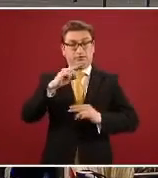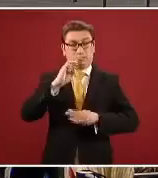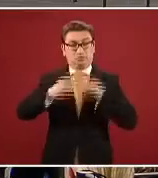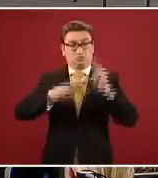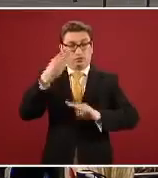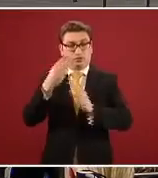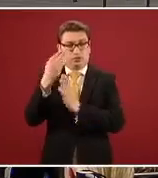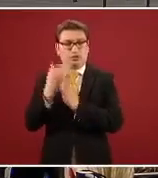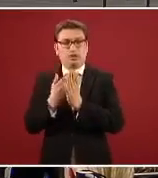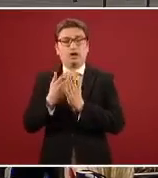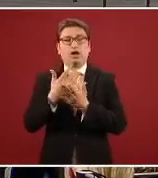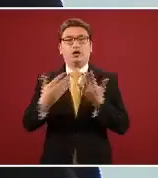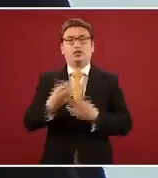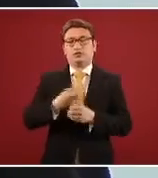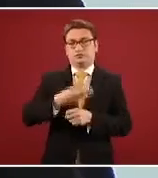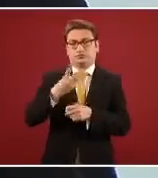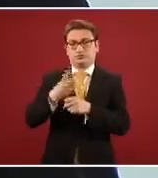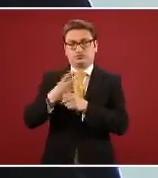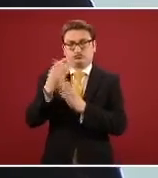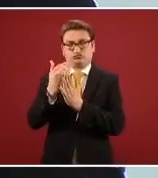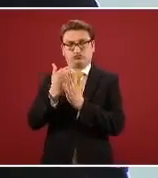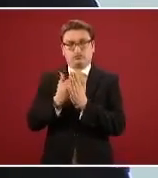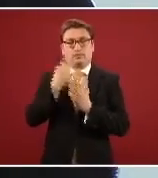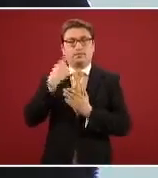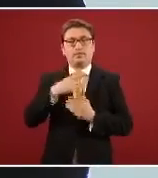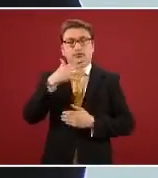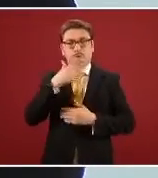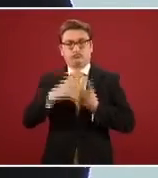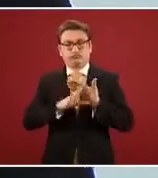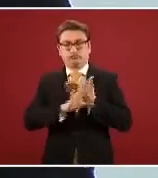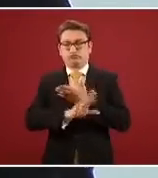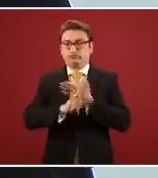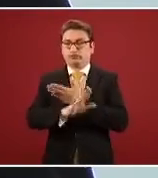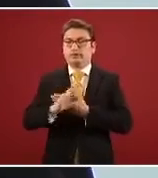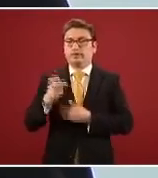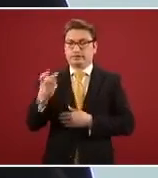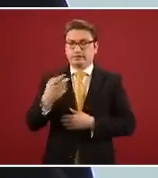que México es uno de los 3 países que de mejor forma están combatiendo la corrupción y